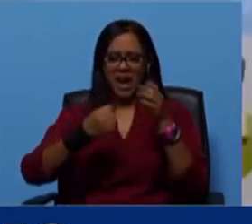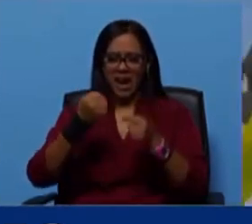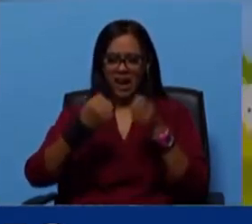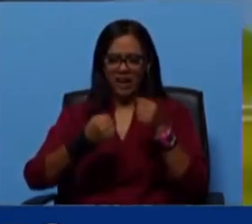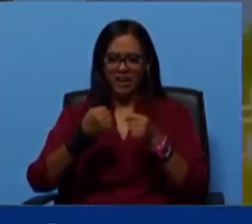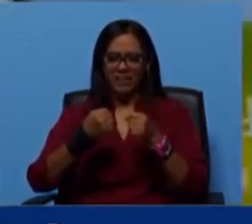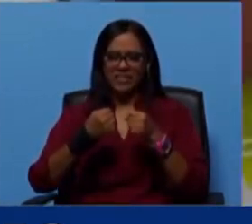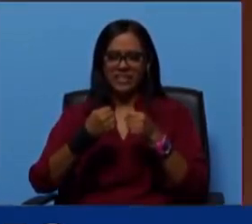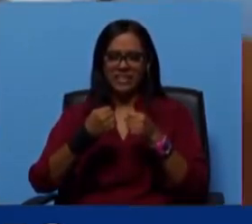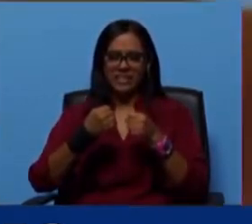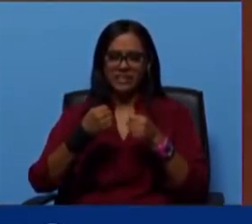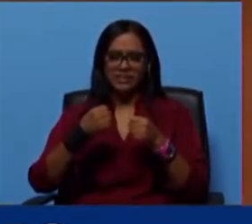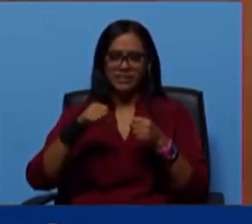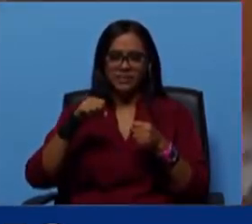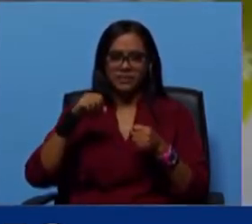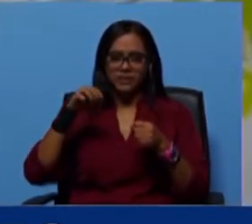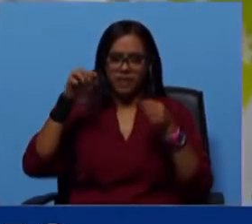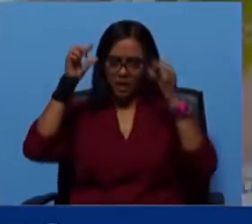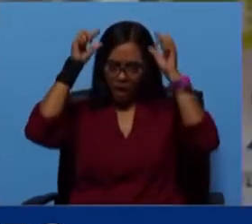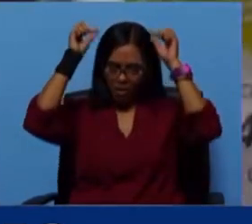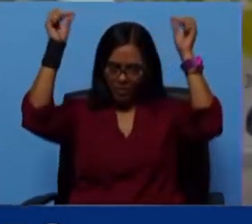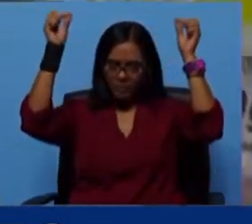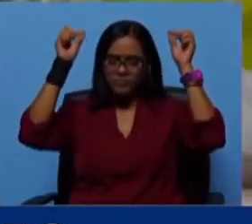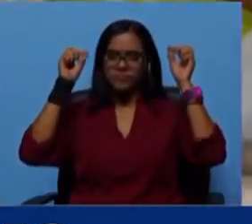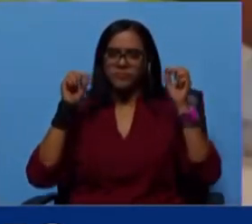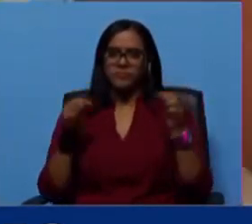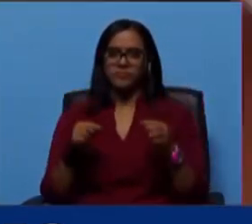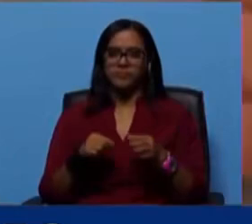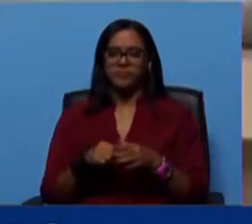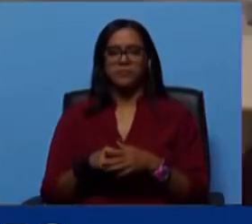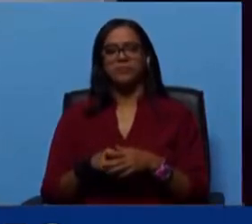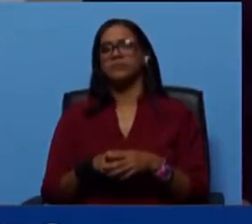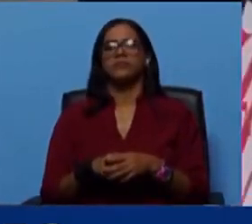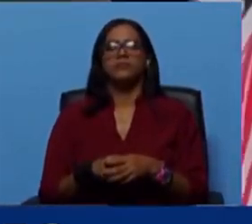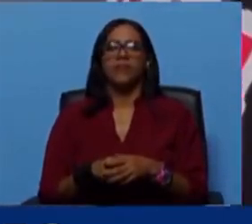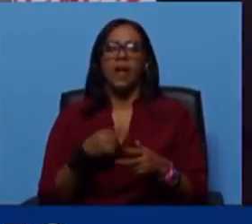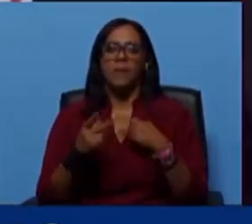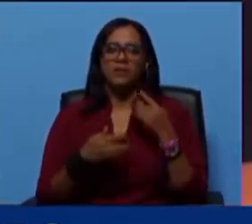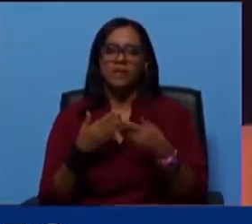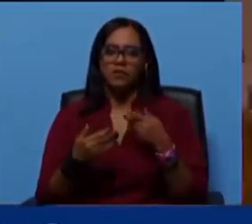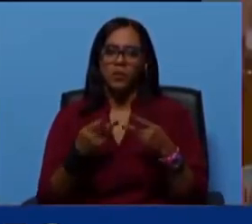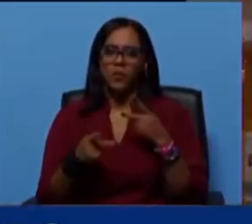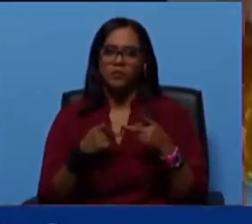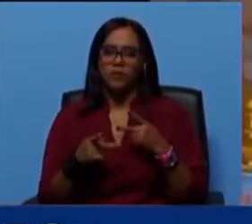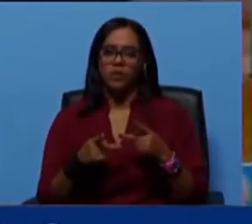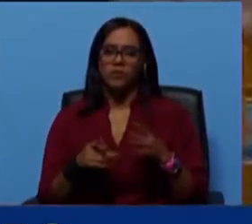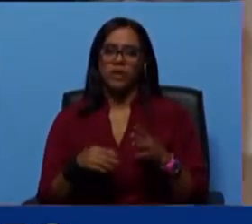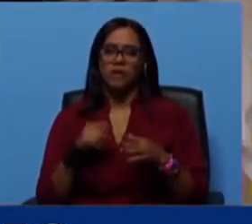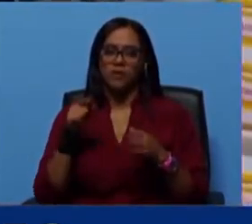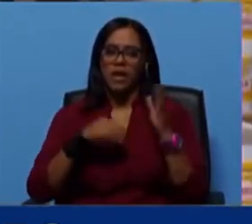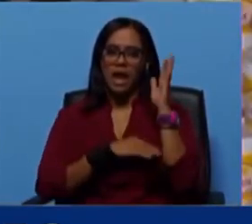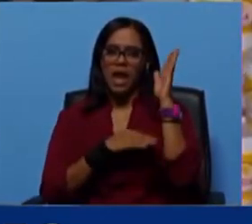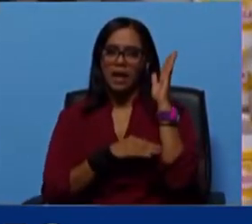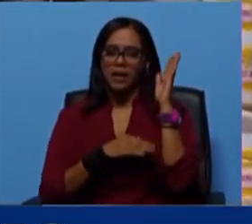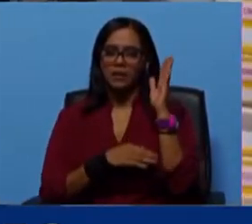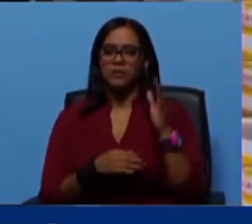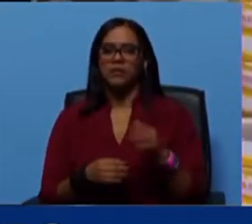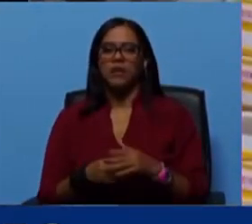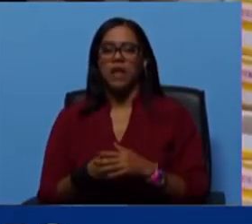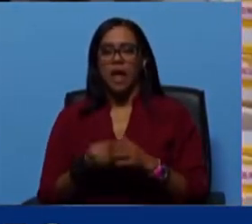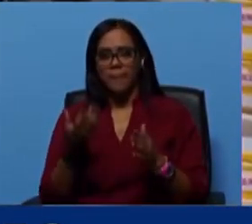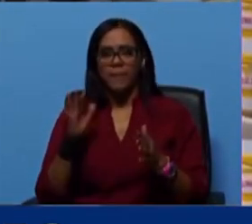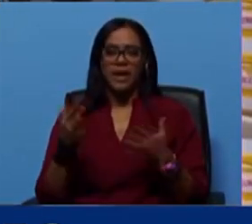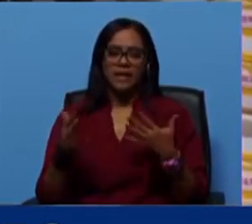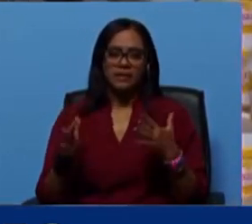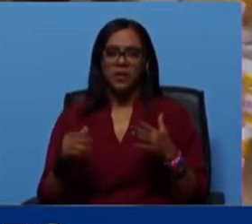que la otra? ¿O? No, es el proceso de producción. Nosotros fuimos a la planta, esto es una planta que queda en Lara. Ajá. Es parecido,